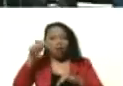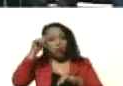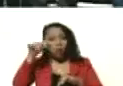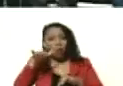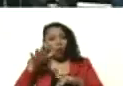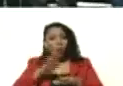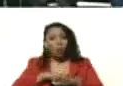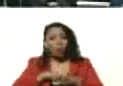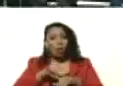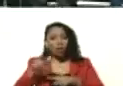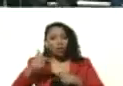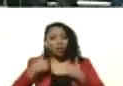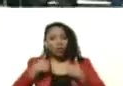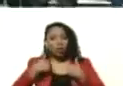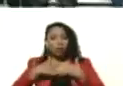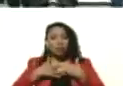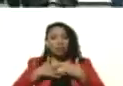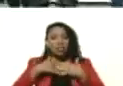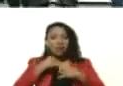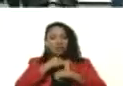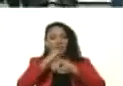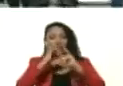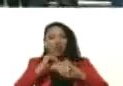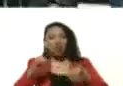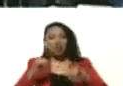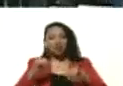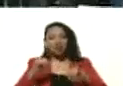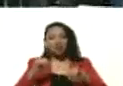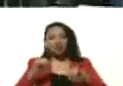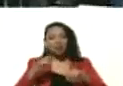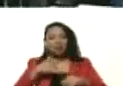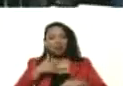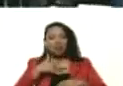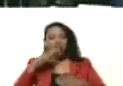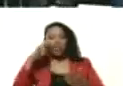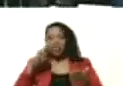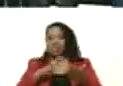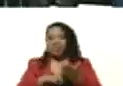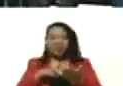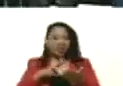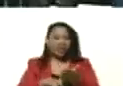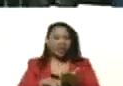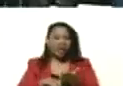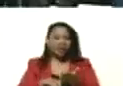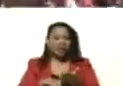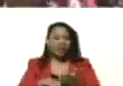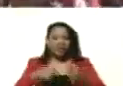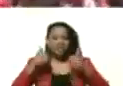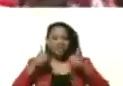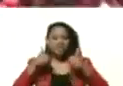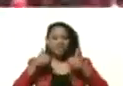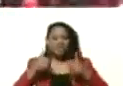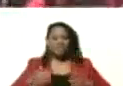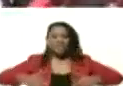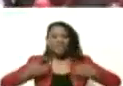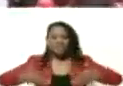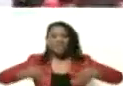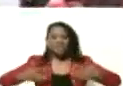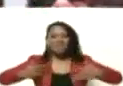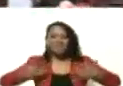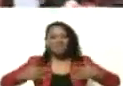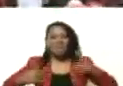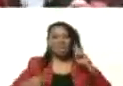Por eso yo me siento feliz. Me siento en verdad extraordinariamente alegre